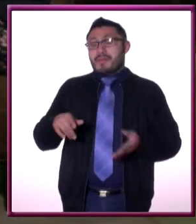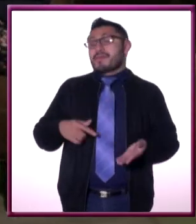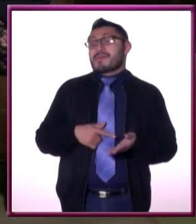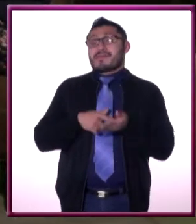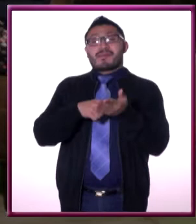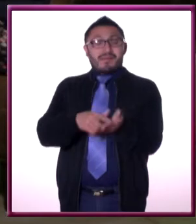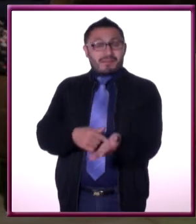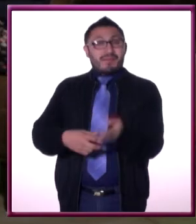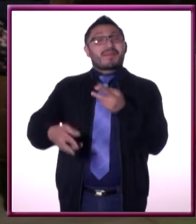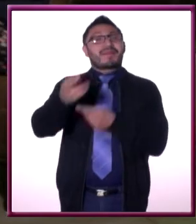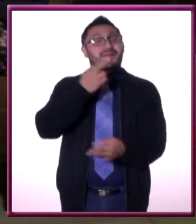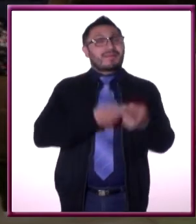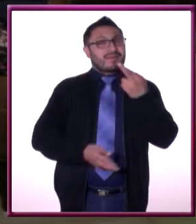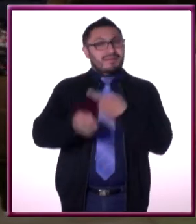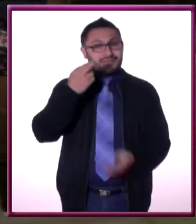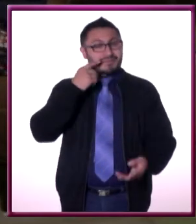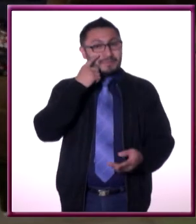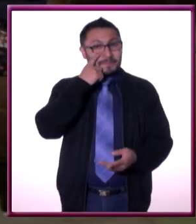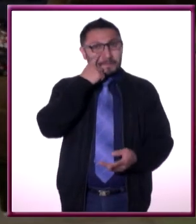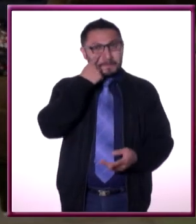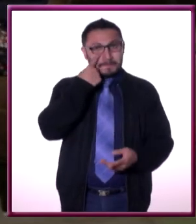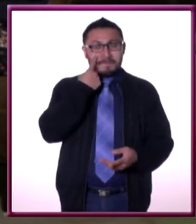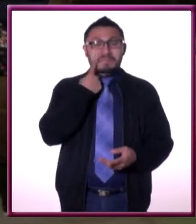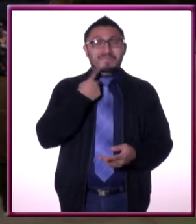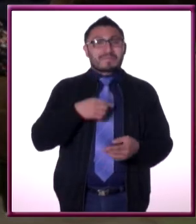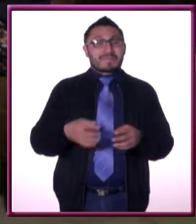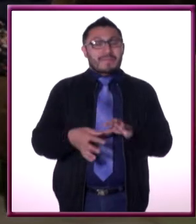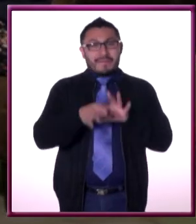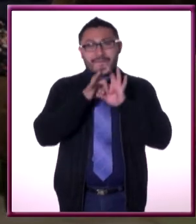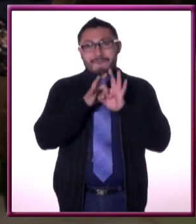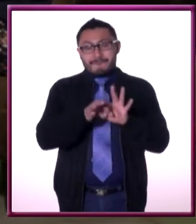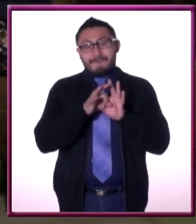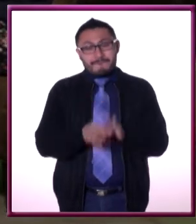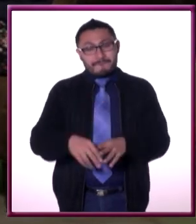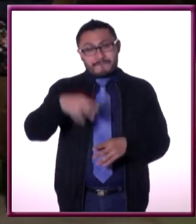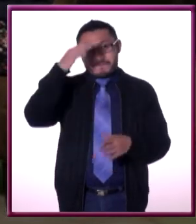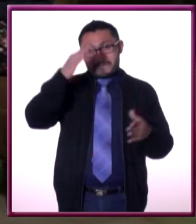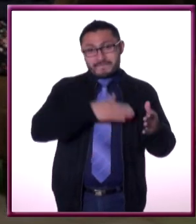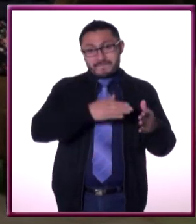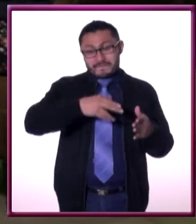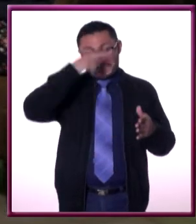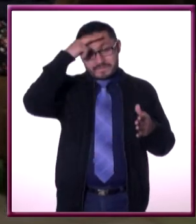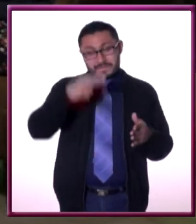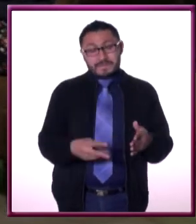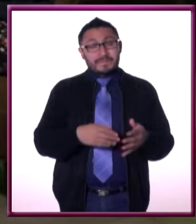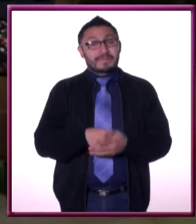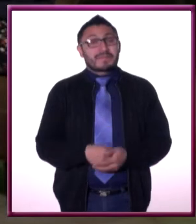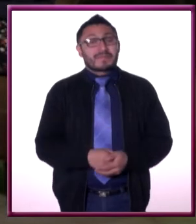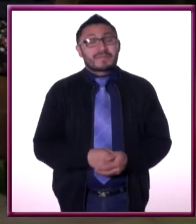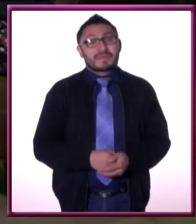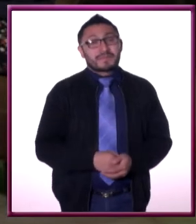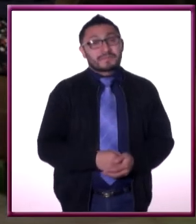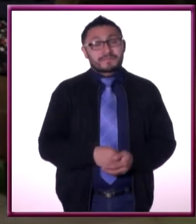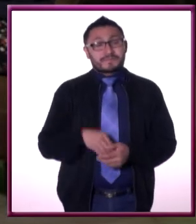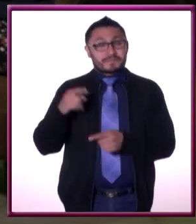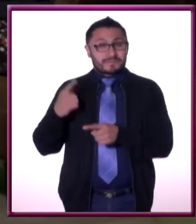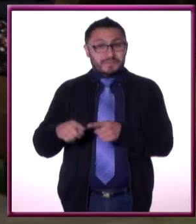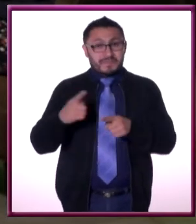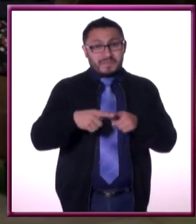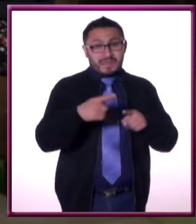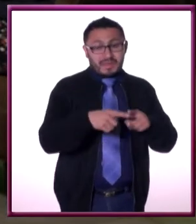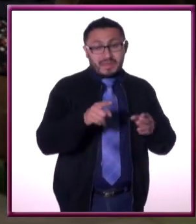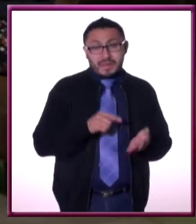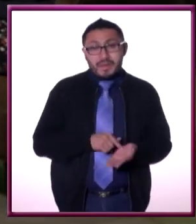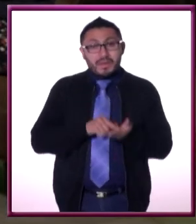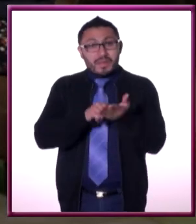por regresar, ¿no? Tal vez a una mezcla entre la cocina tradicional con propuestas a lo mejor un poco más